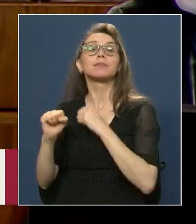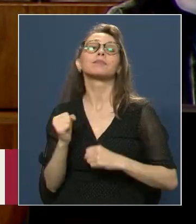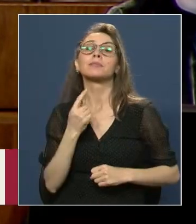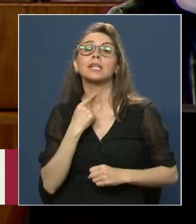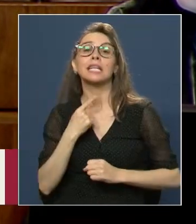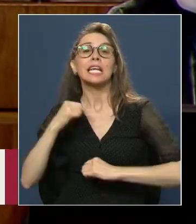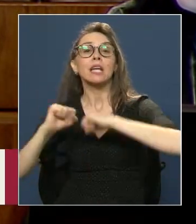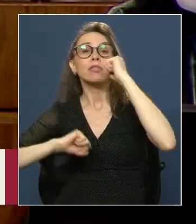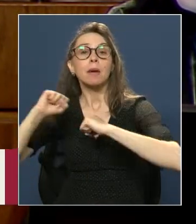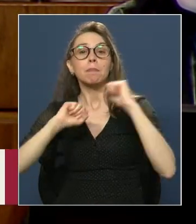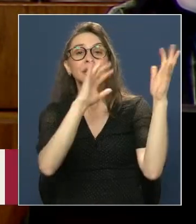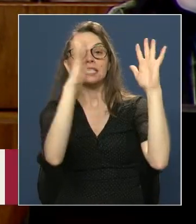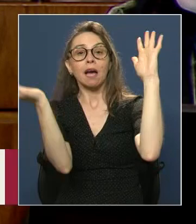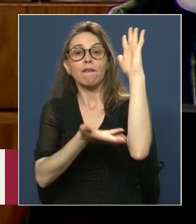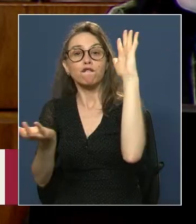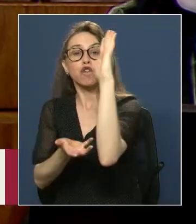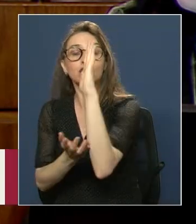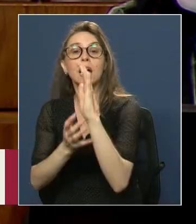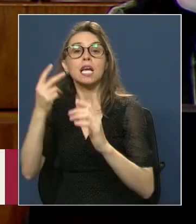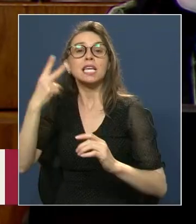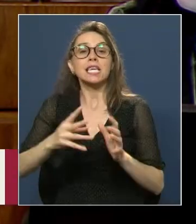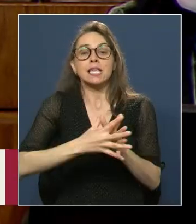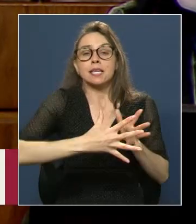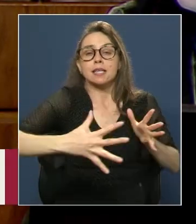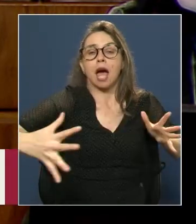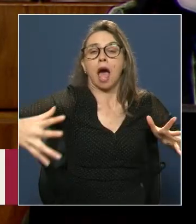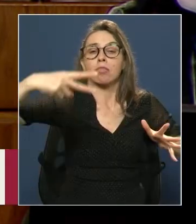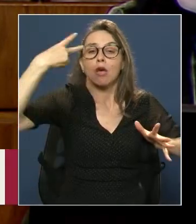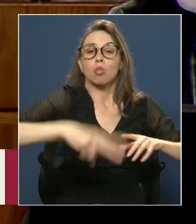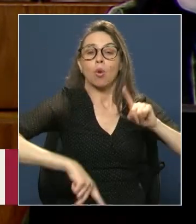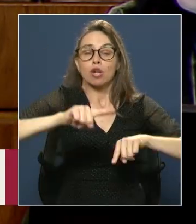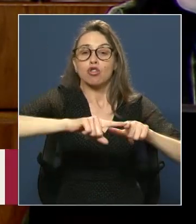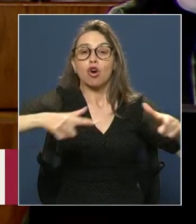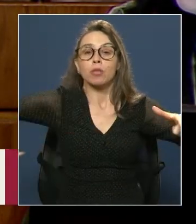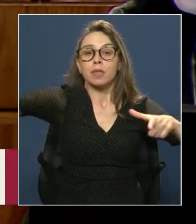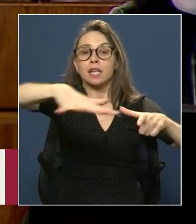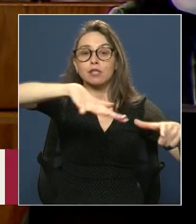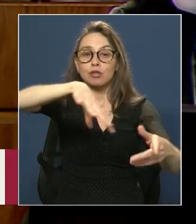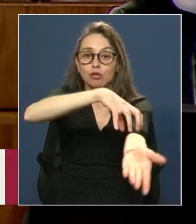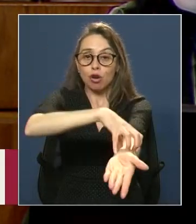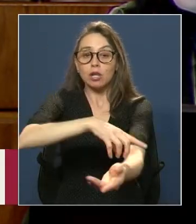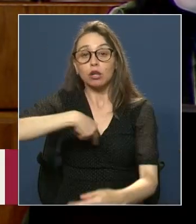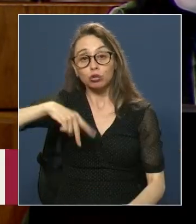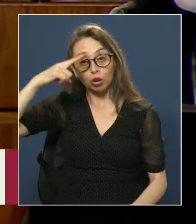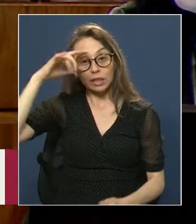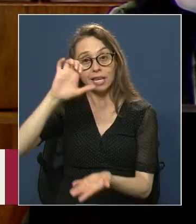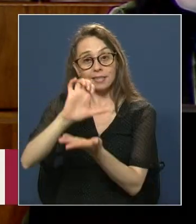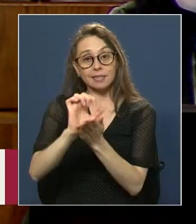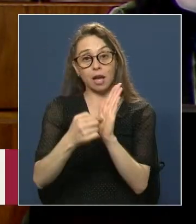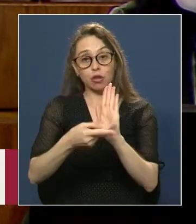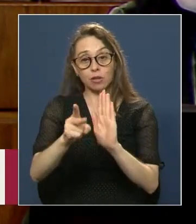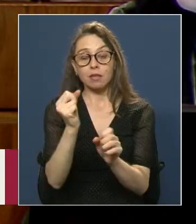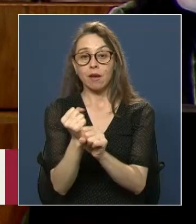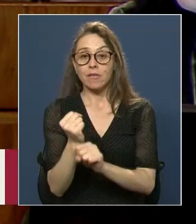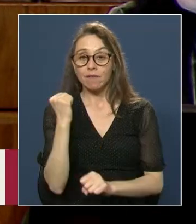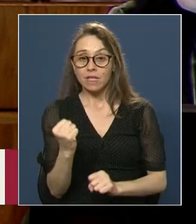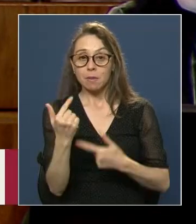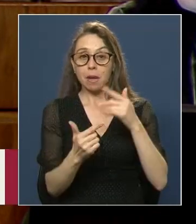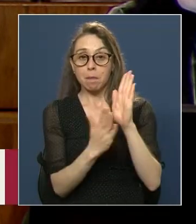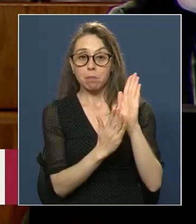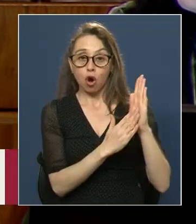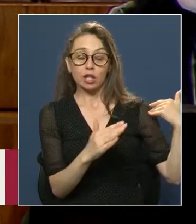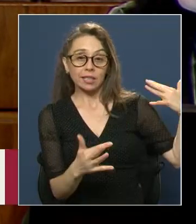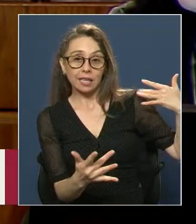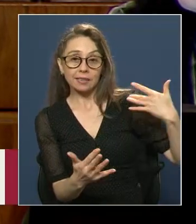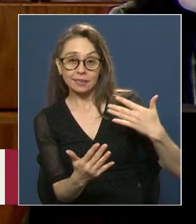forestales y de los grandes terratenientes de la zona. Los que creemos en el Estado de Derecho trabajaremos firmes para que estas políticas